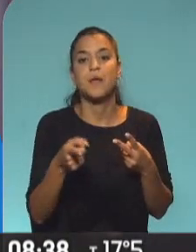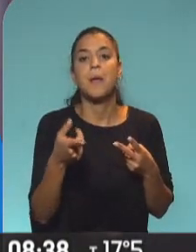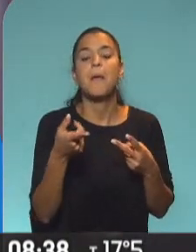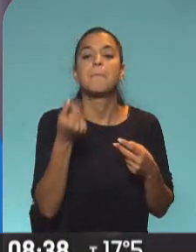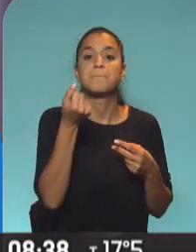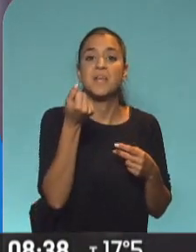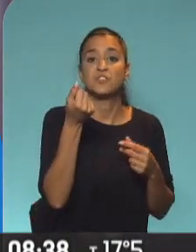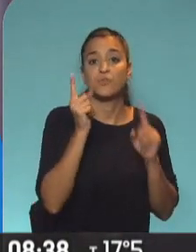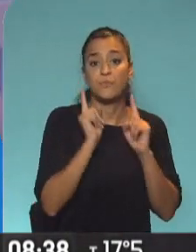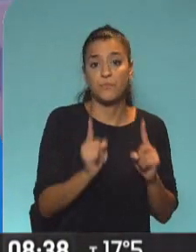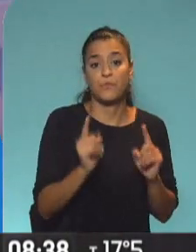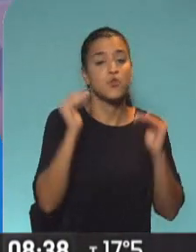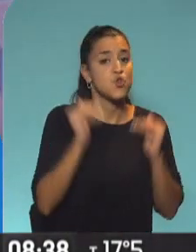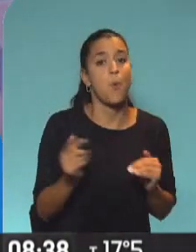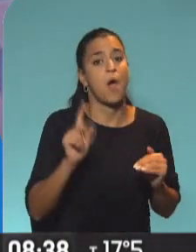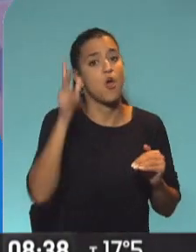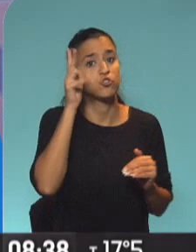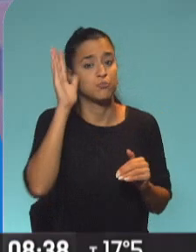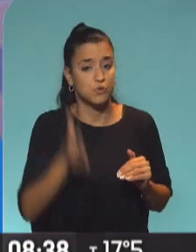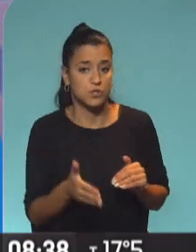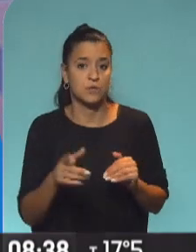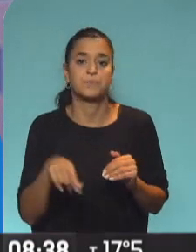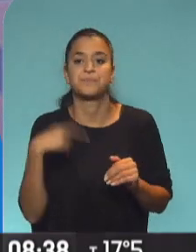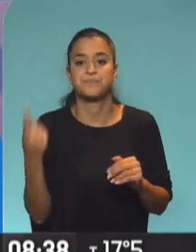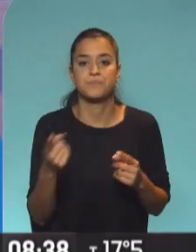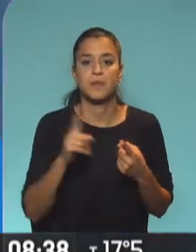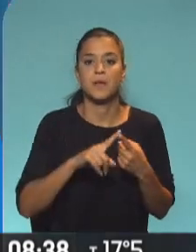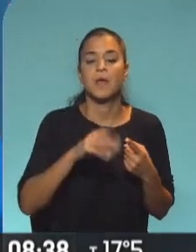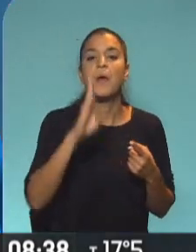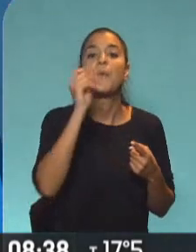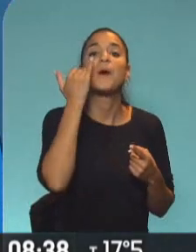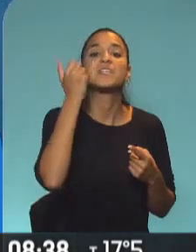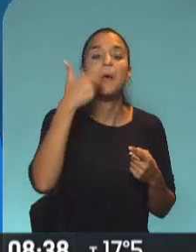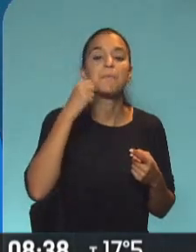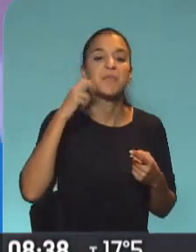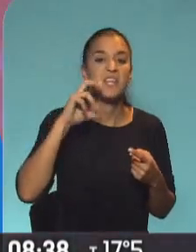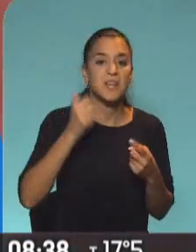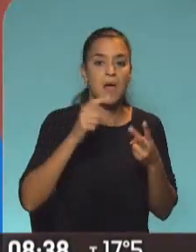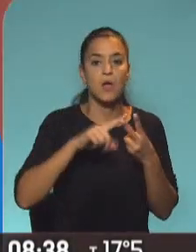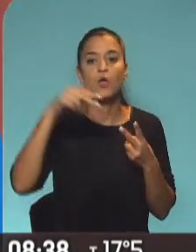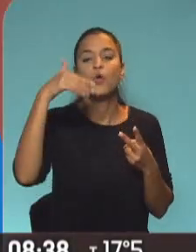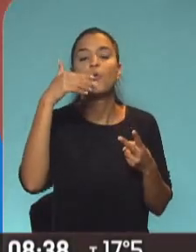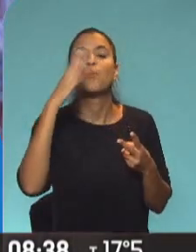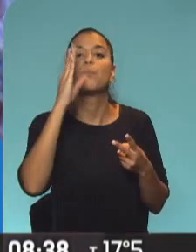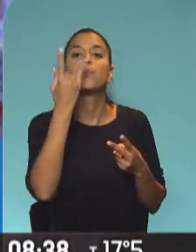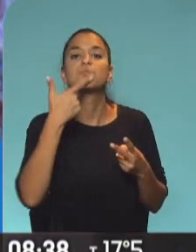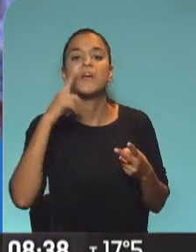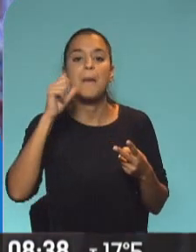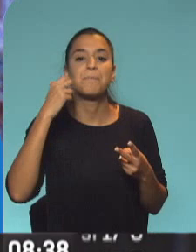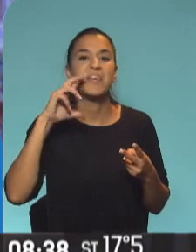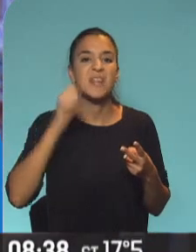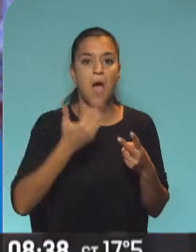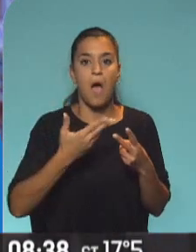no bajaron ese 8%. Y después, la vallaspirina y la buscapina aumentaron el precio. O sea que